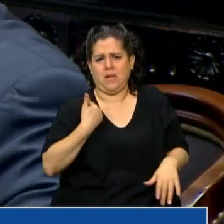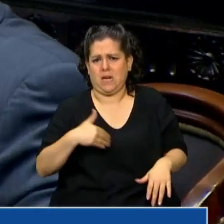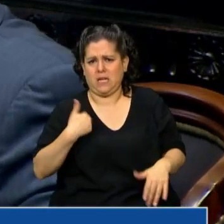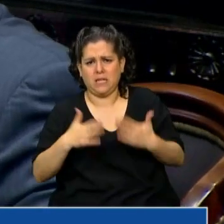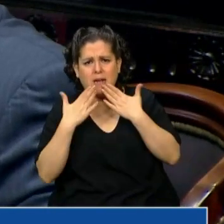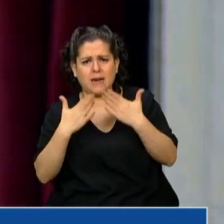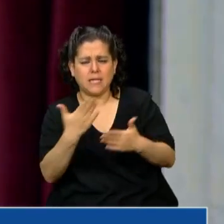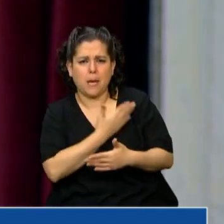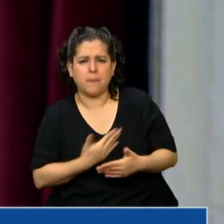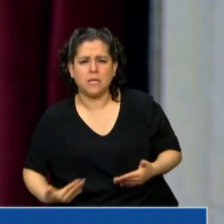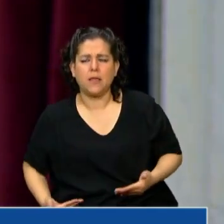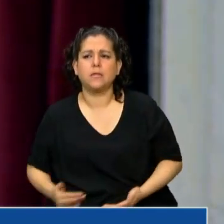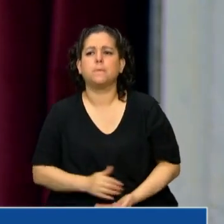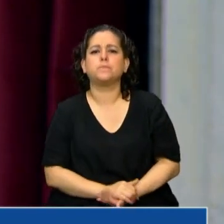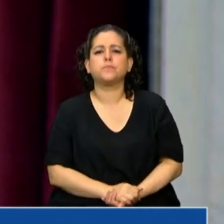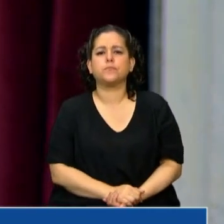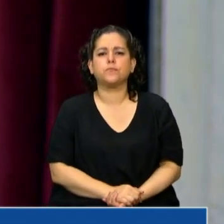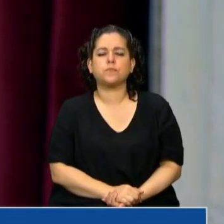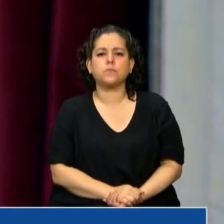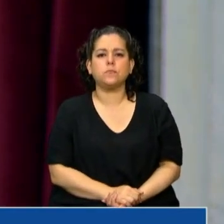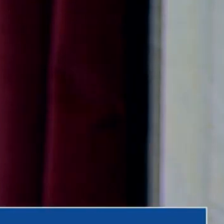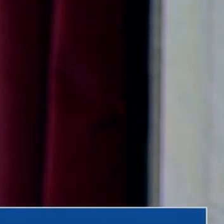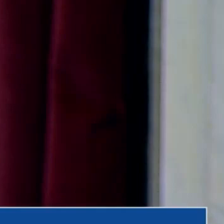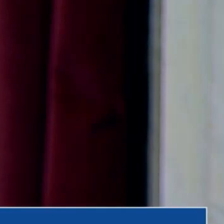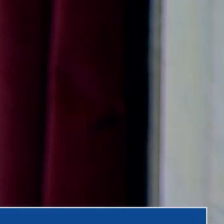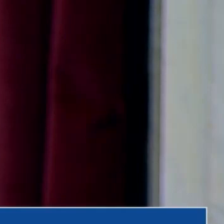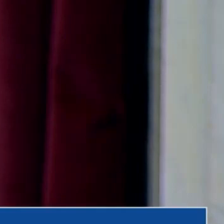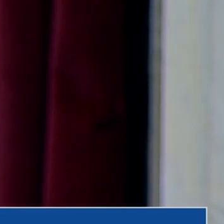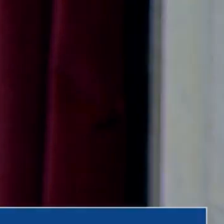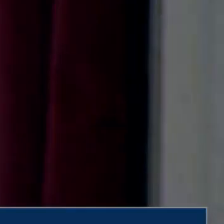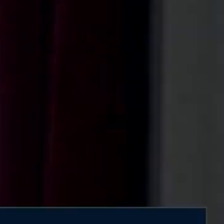Gracias, diputado.